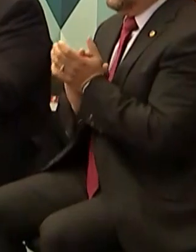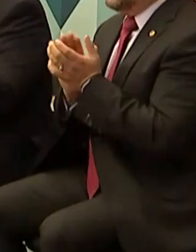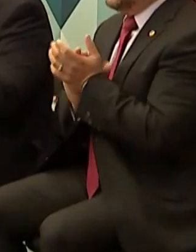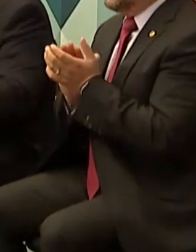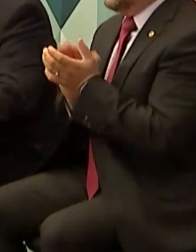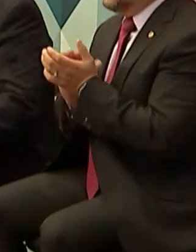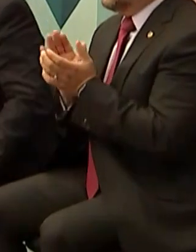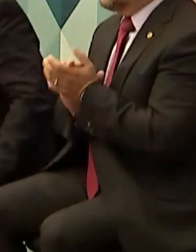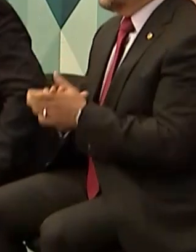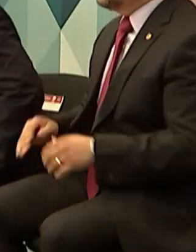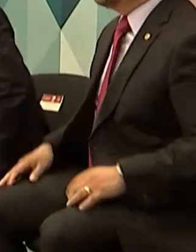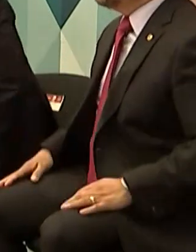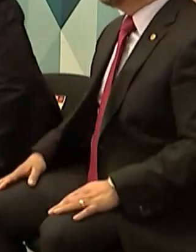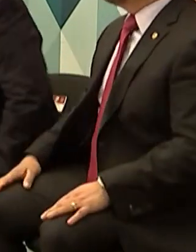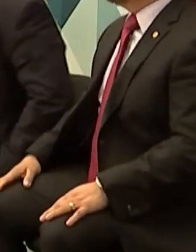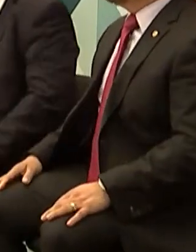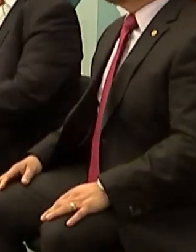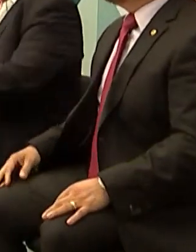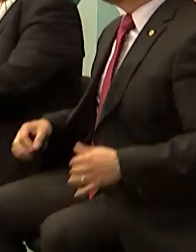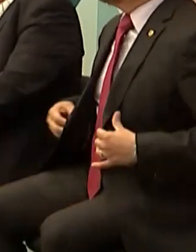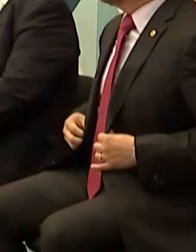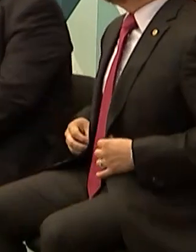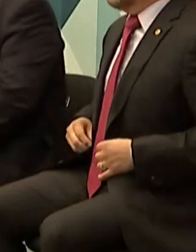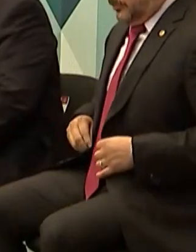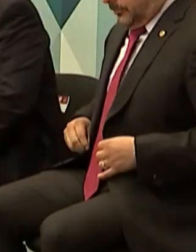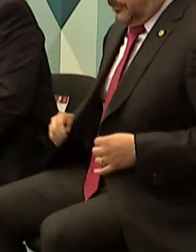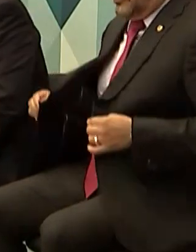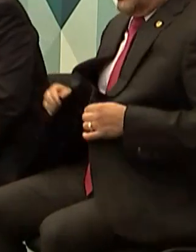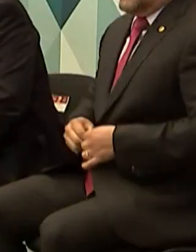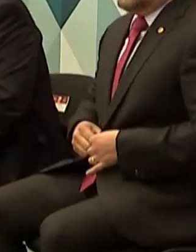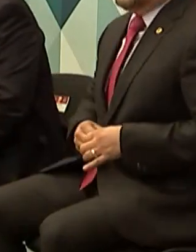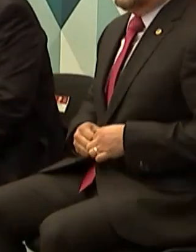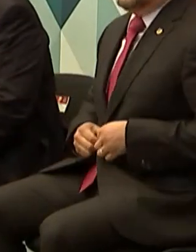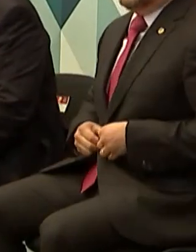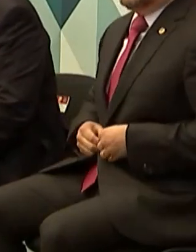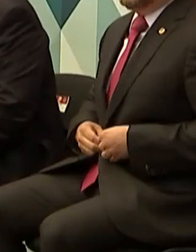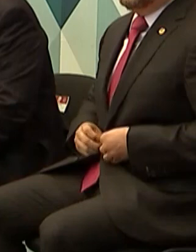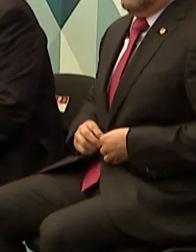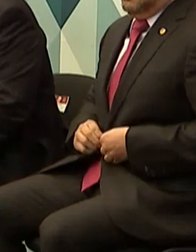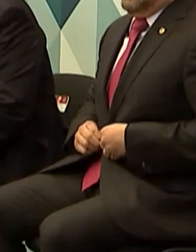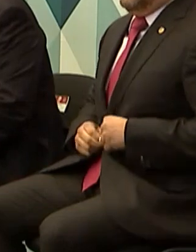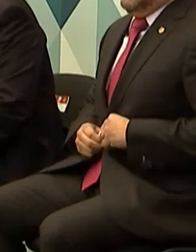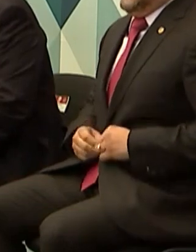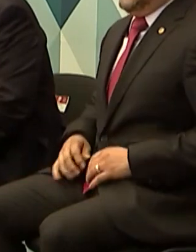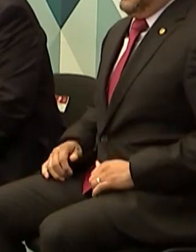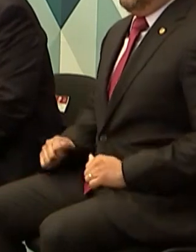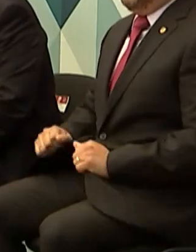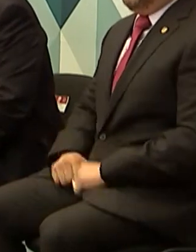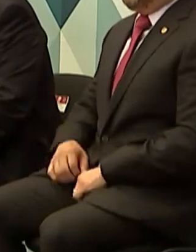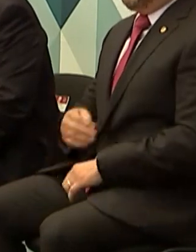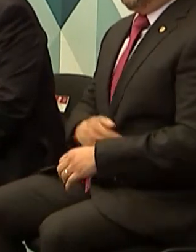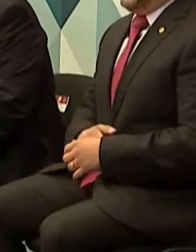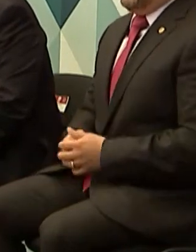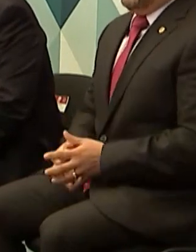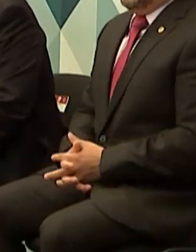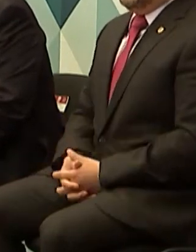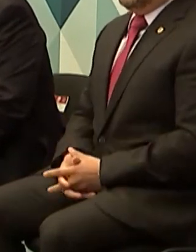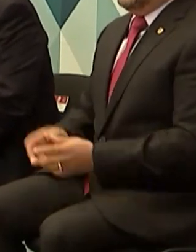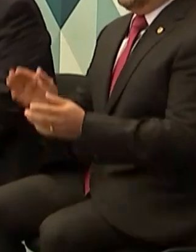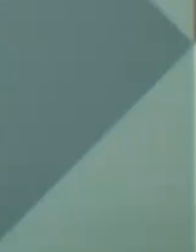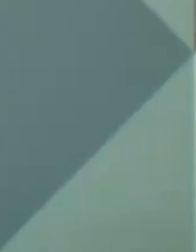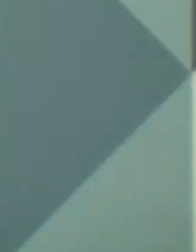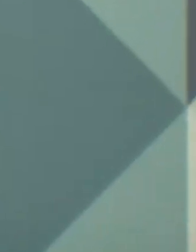El secretario general del Sindicato Nacional de Trabajadores de la Educación de México, maestro Alfonso Cepeda